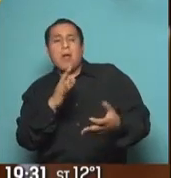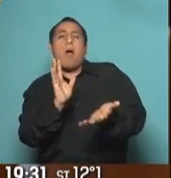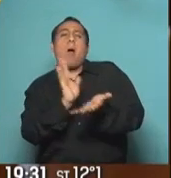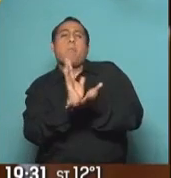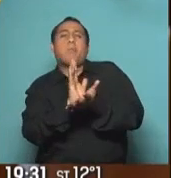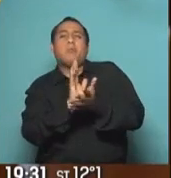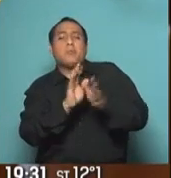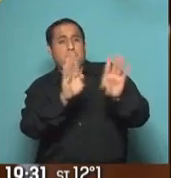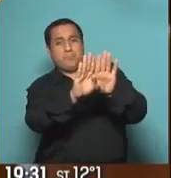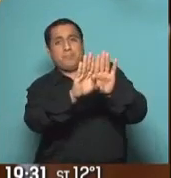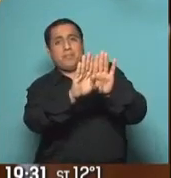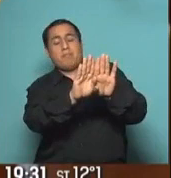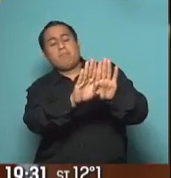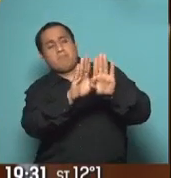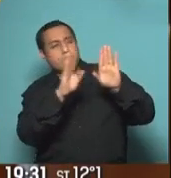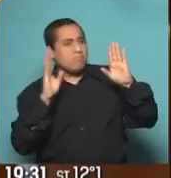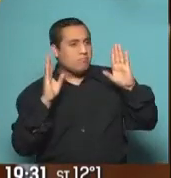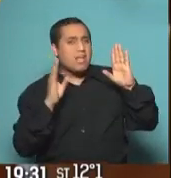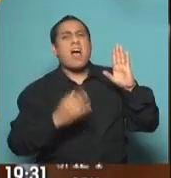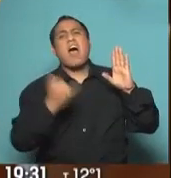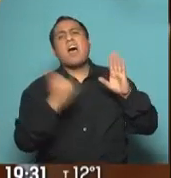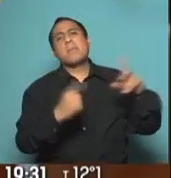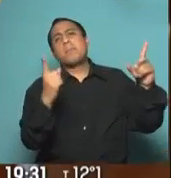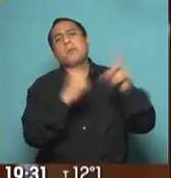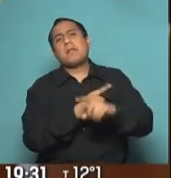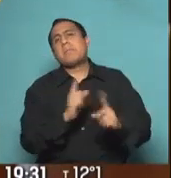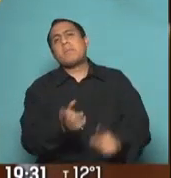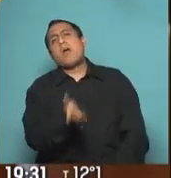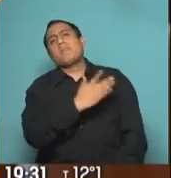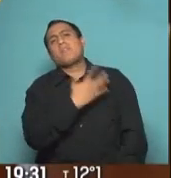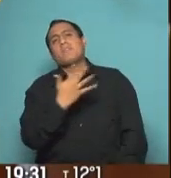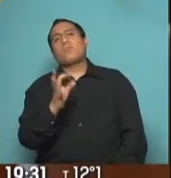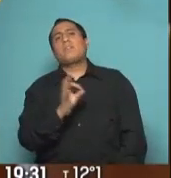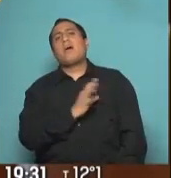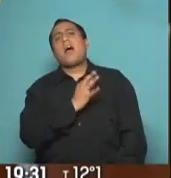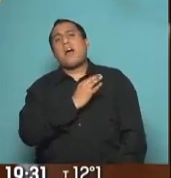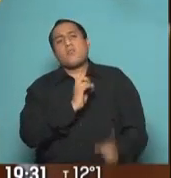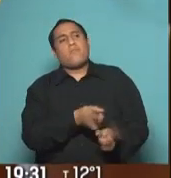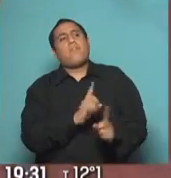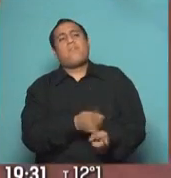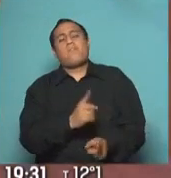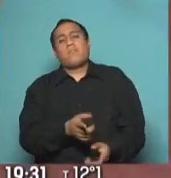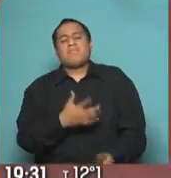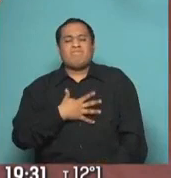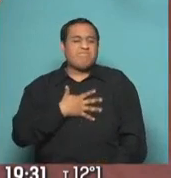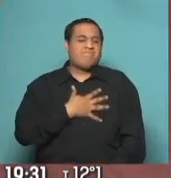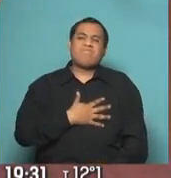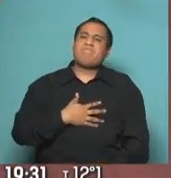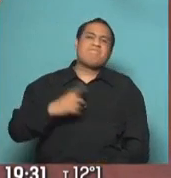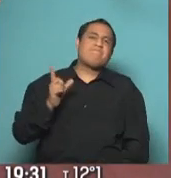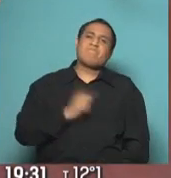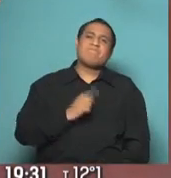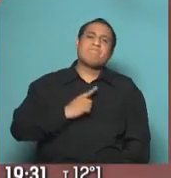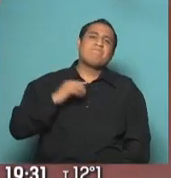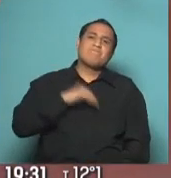puerta de las casas tienen los mismos problemas que tenían hace 50 años atrás y claramente que eso nos duele por eso es que es